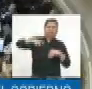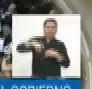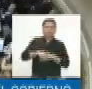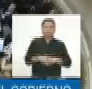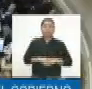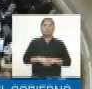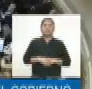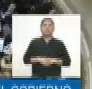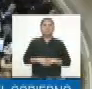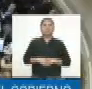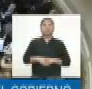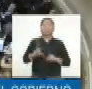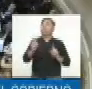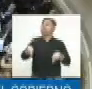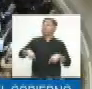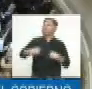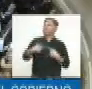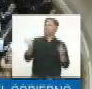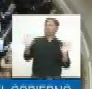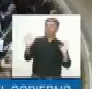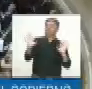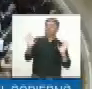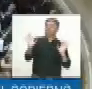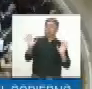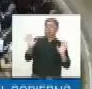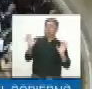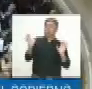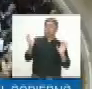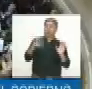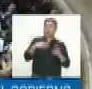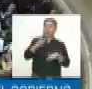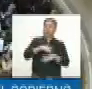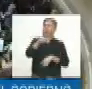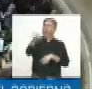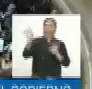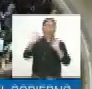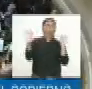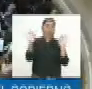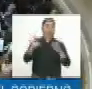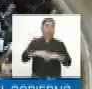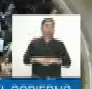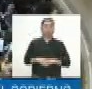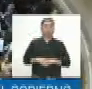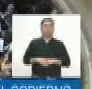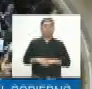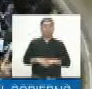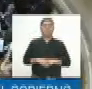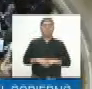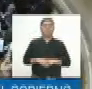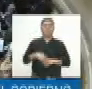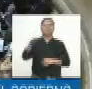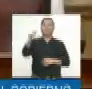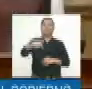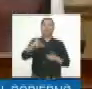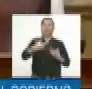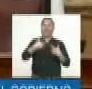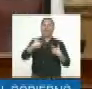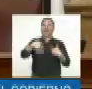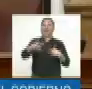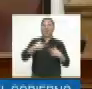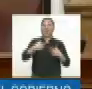senadores de Entre Ríos, del PRO, bueno, muy críticos justamente con el gobierno, porque dice no puede ser que el gobernador de mi